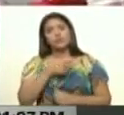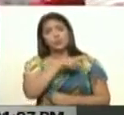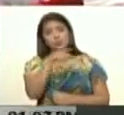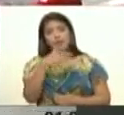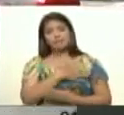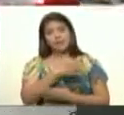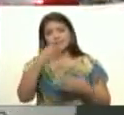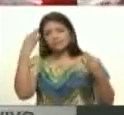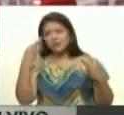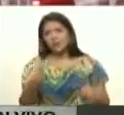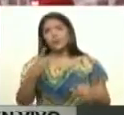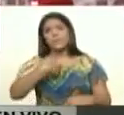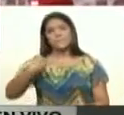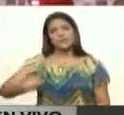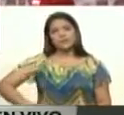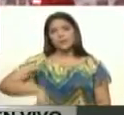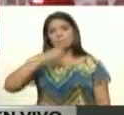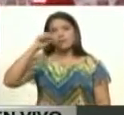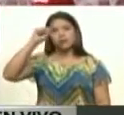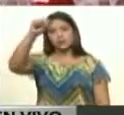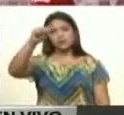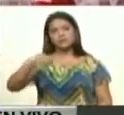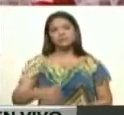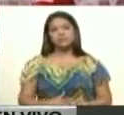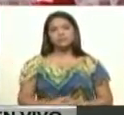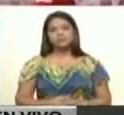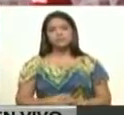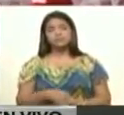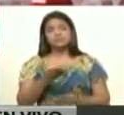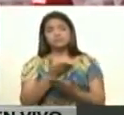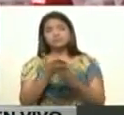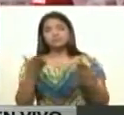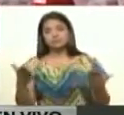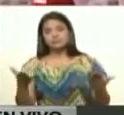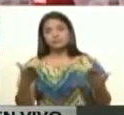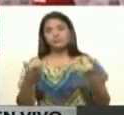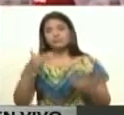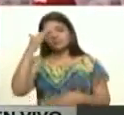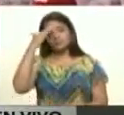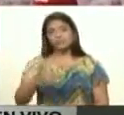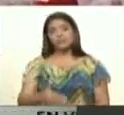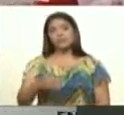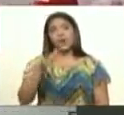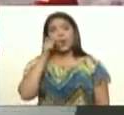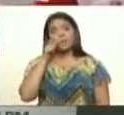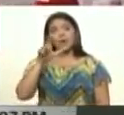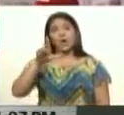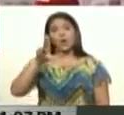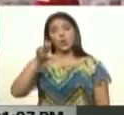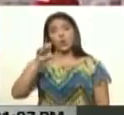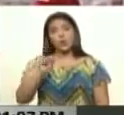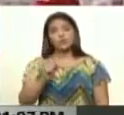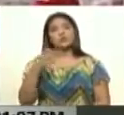usted, camarada presidente Maduro, cuente usted, camarada mayor Mota Domínguez,